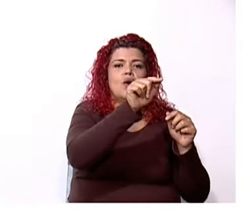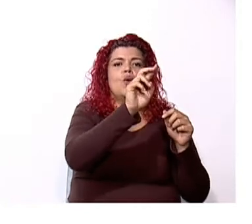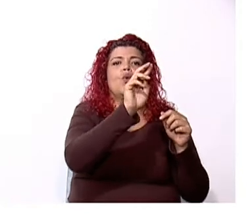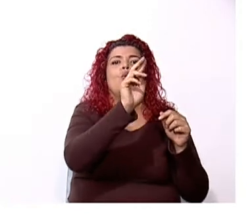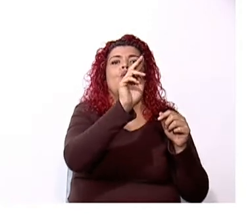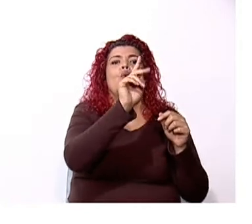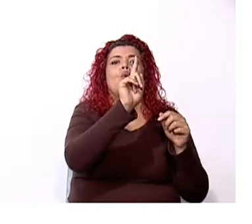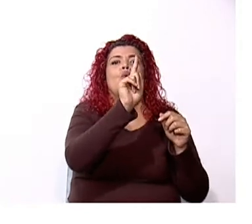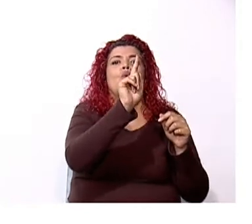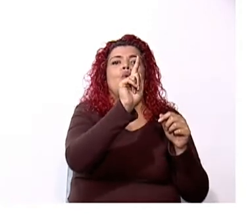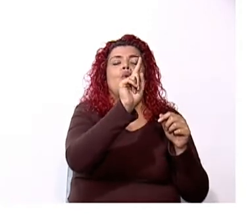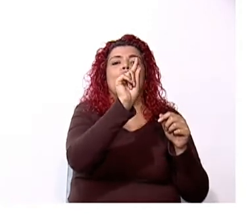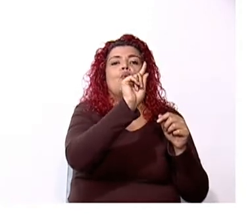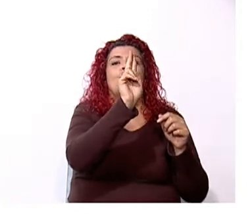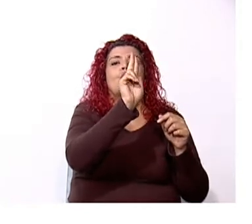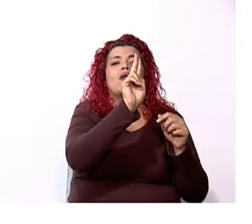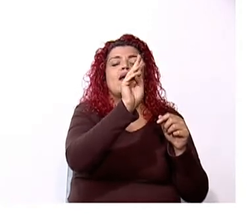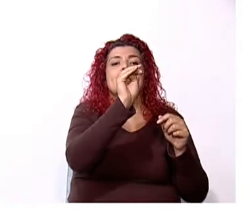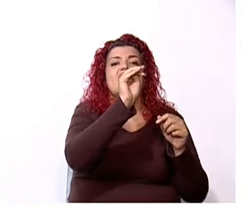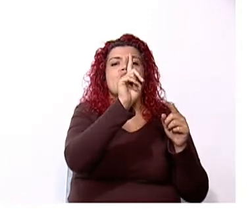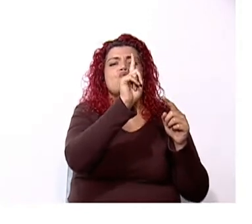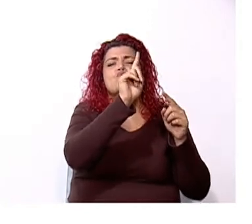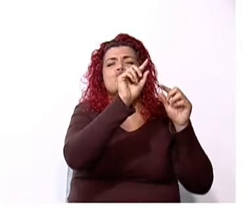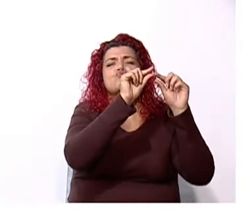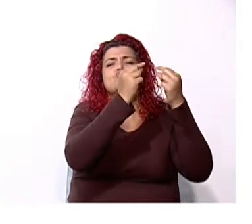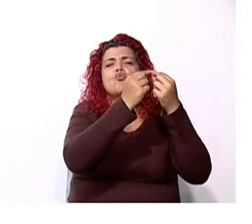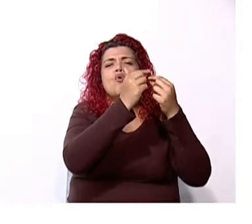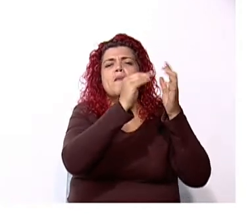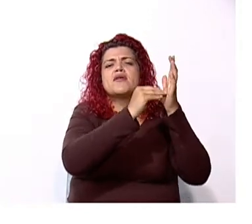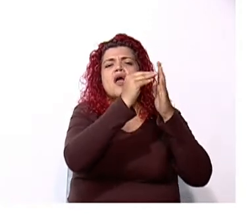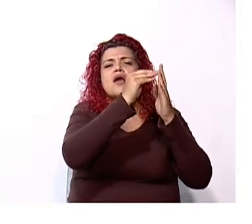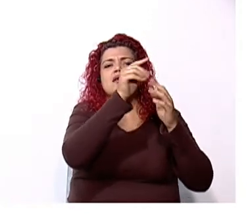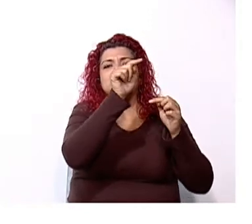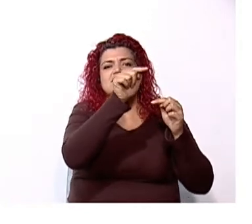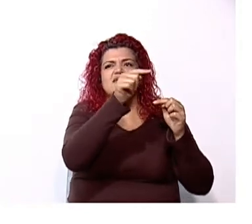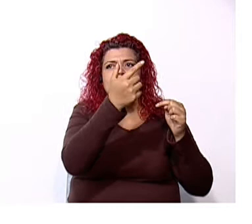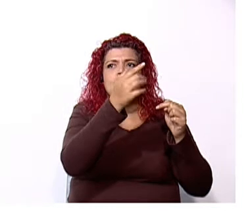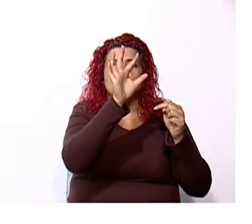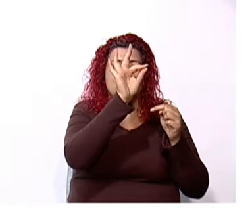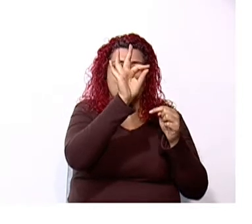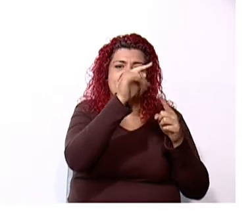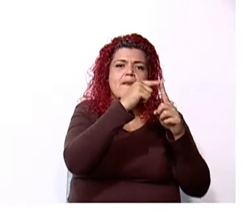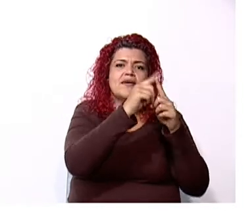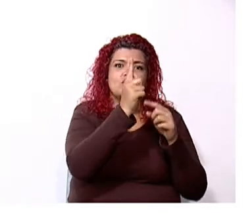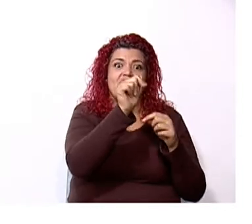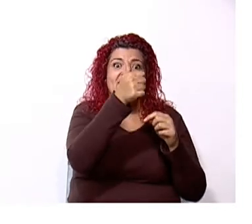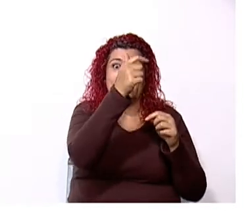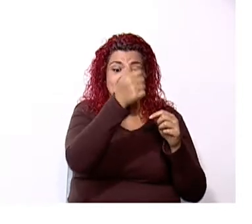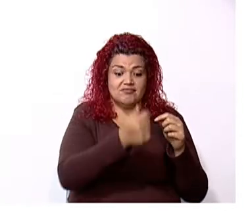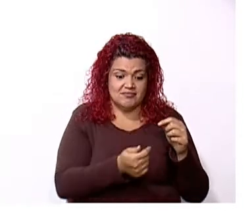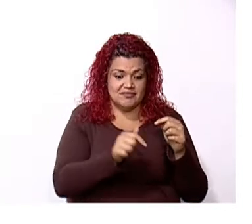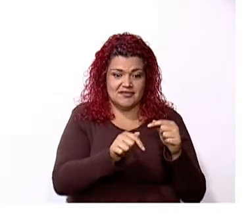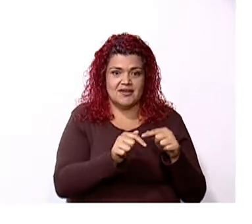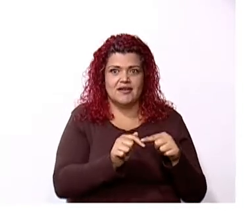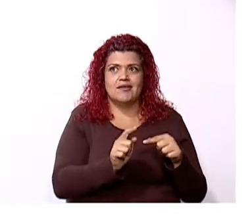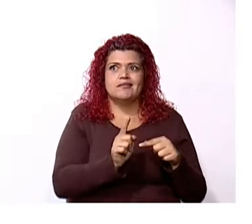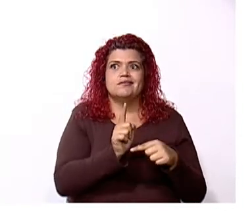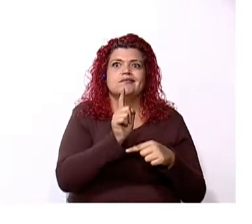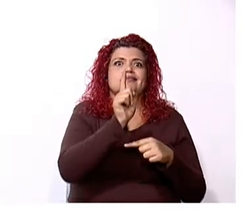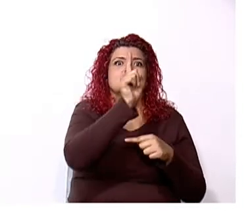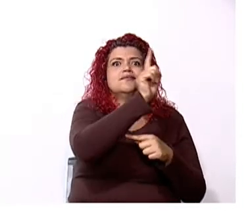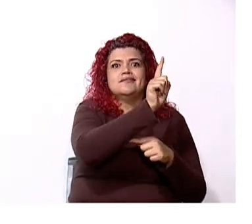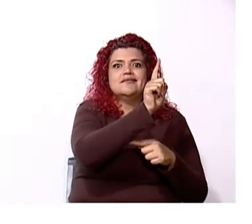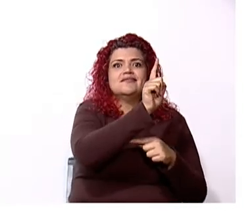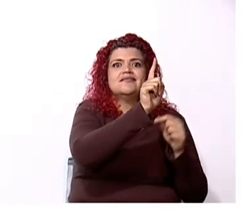unidades de millar. Y 9 más 1, 10. Coloco el 0 en las unidades de millar y